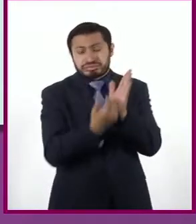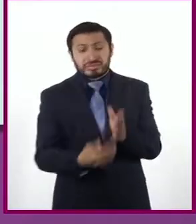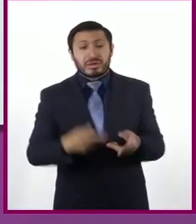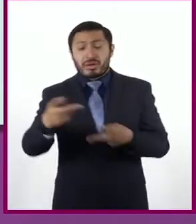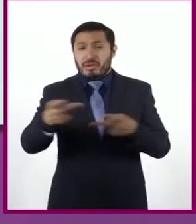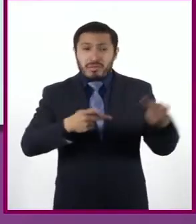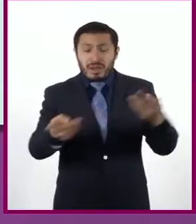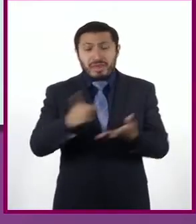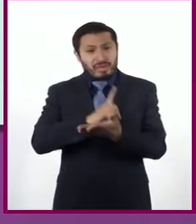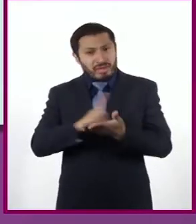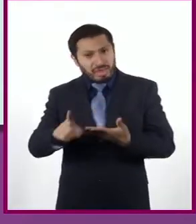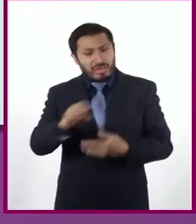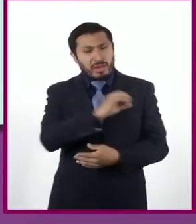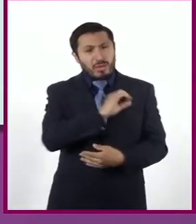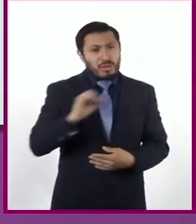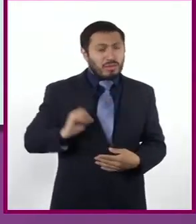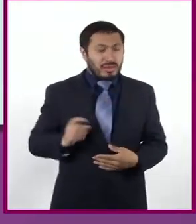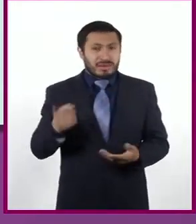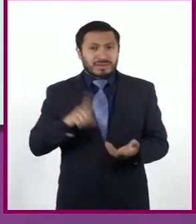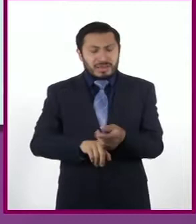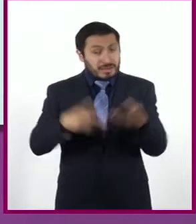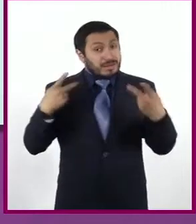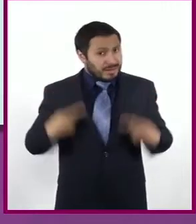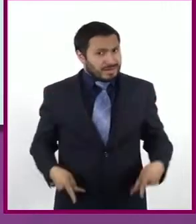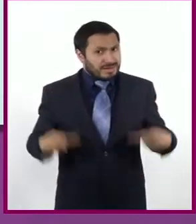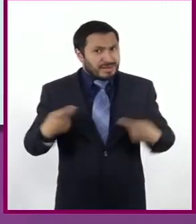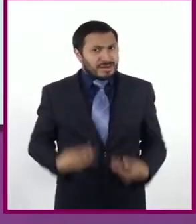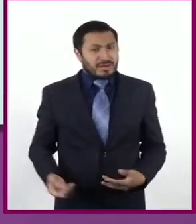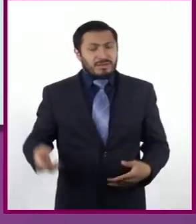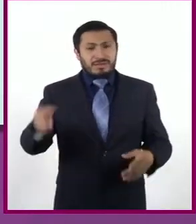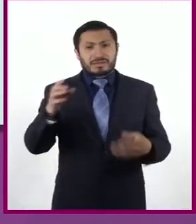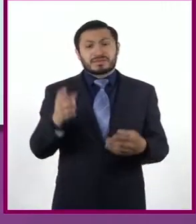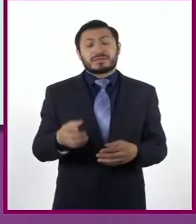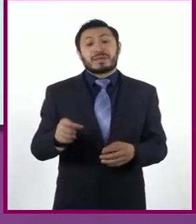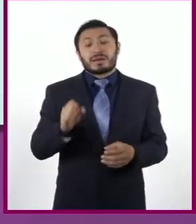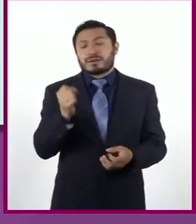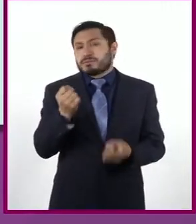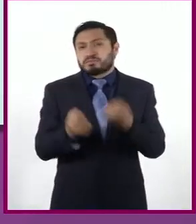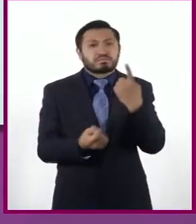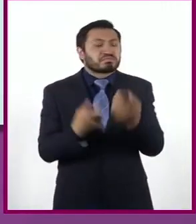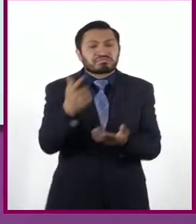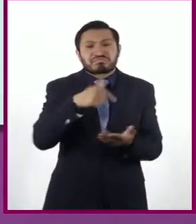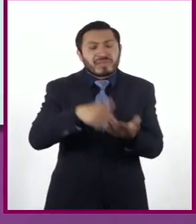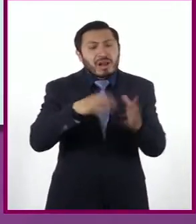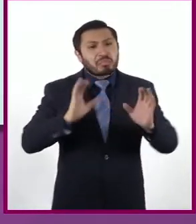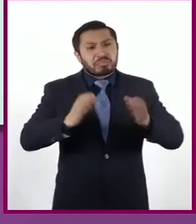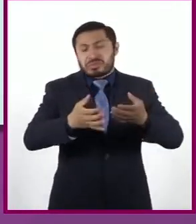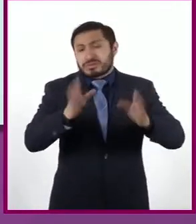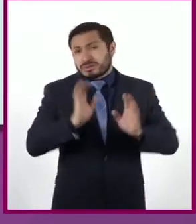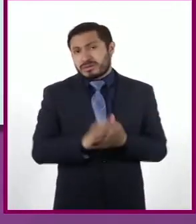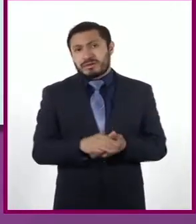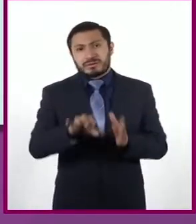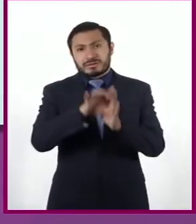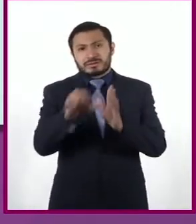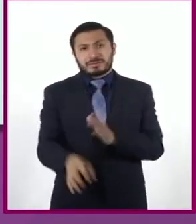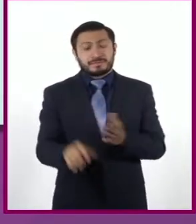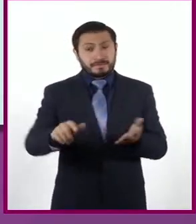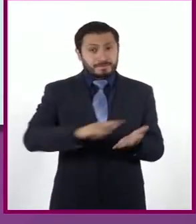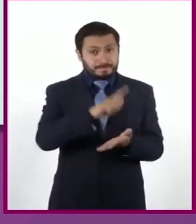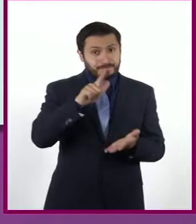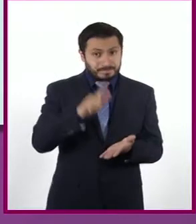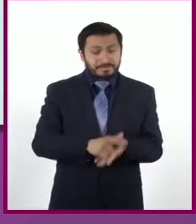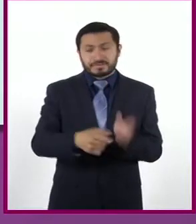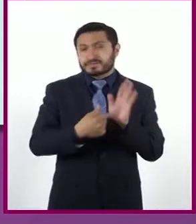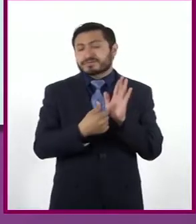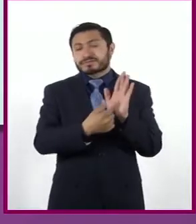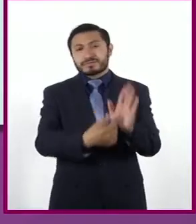y obligaciones que definen a una persona en una comunidad determinada. Por su parte, la legislación señala que no todos